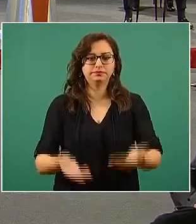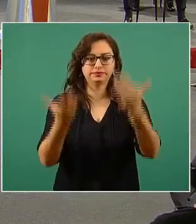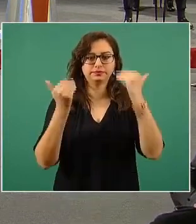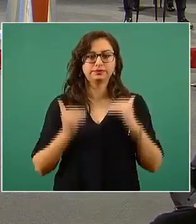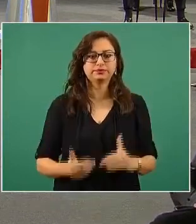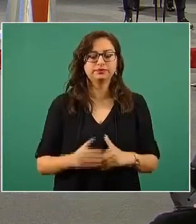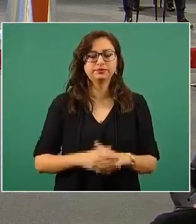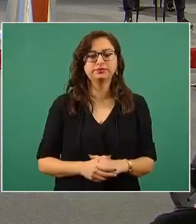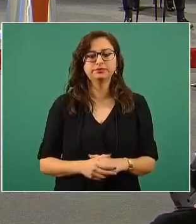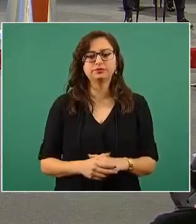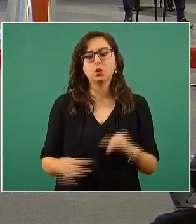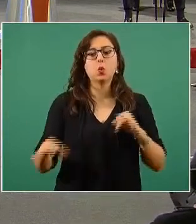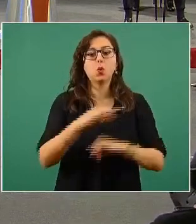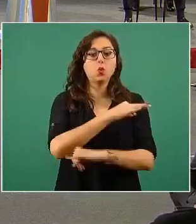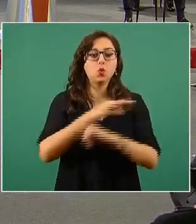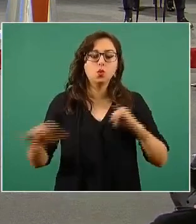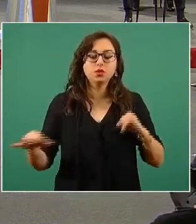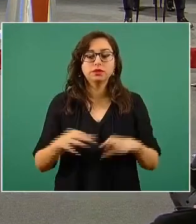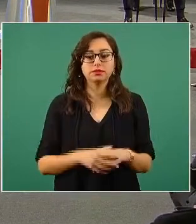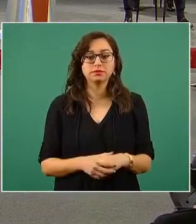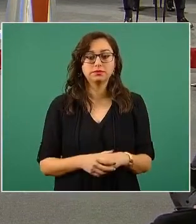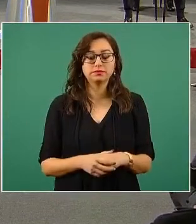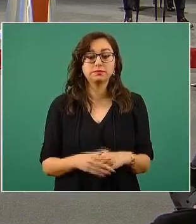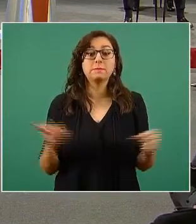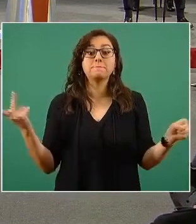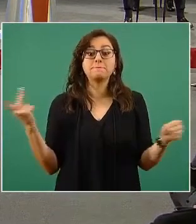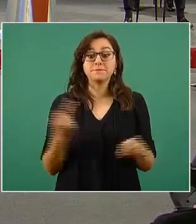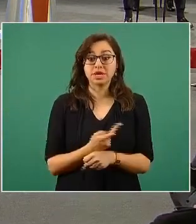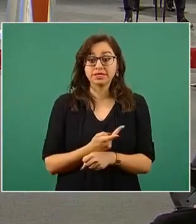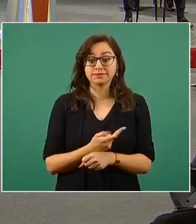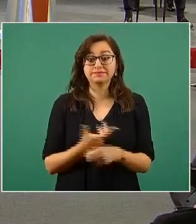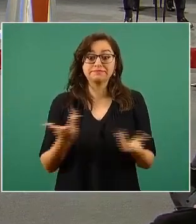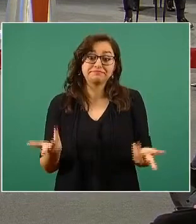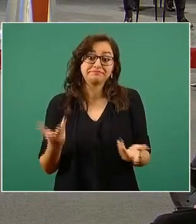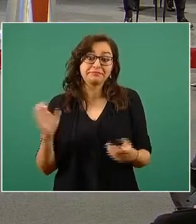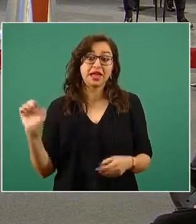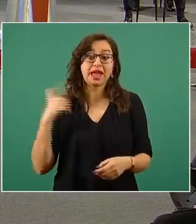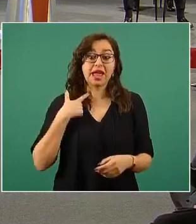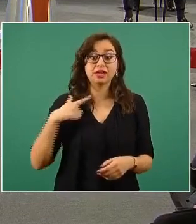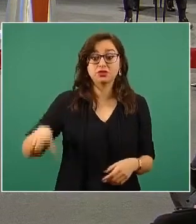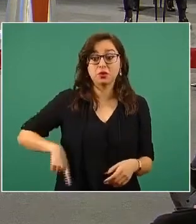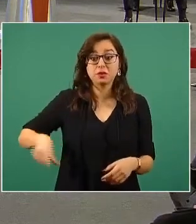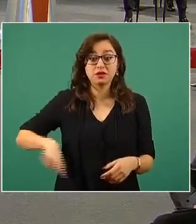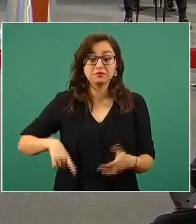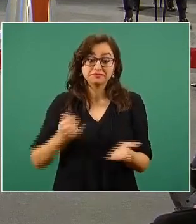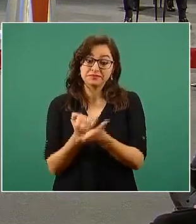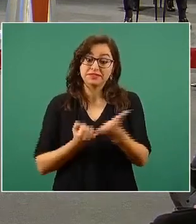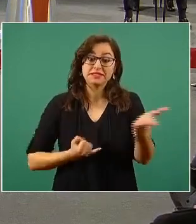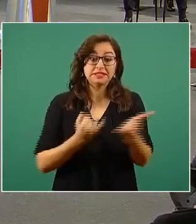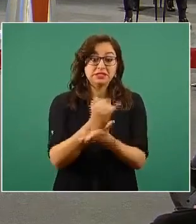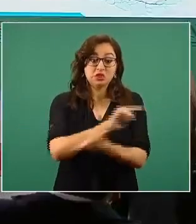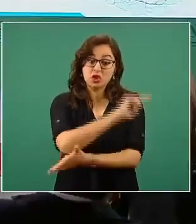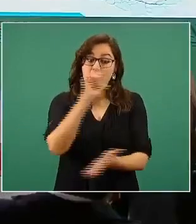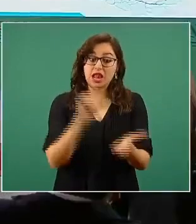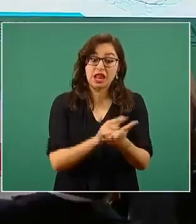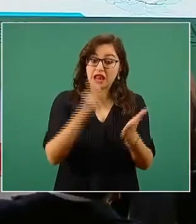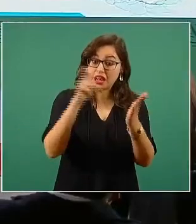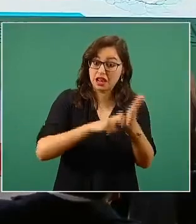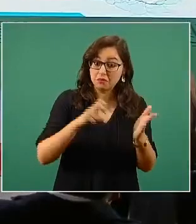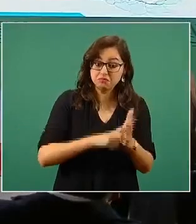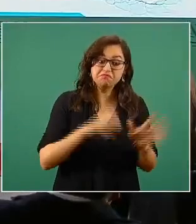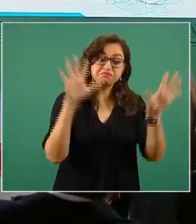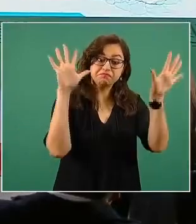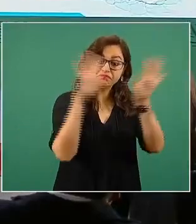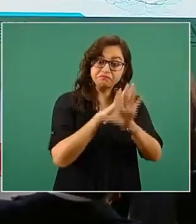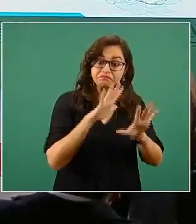Entonces, conclusión, pues resultado de la reforma energética, además hay unas cosas adicionales, resultado de la